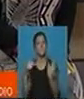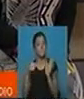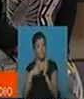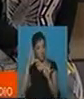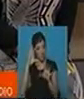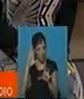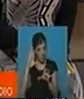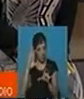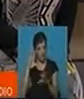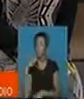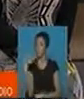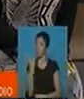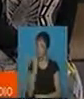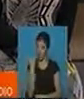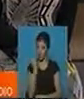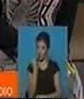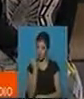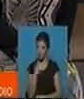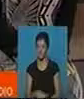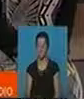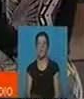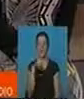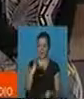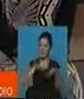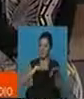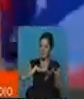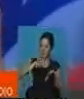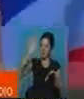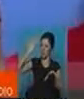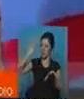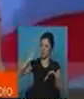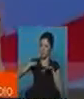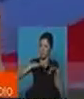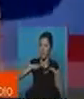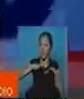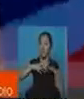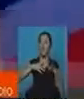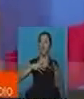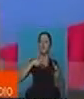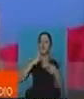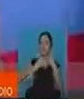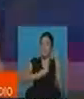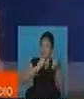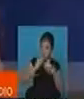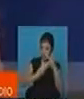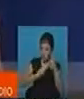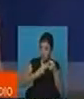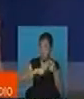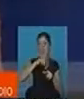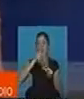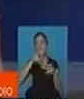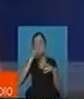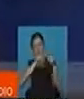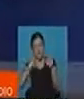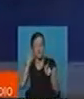esto es importante, de que este dramático hecho en un bar frecuentado por la comunidad